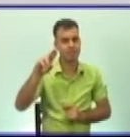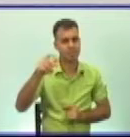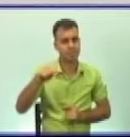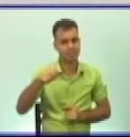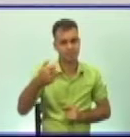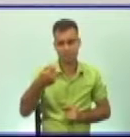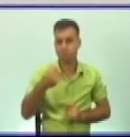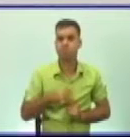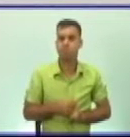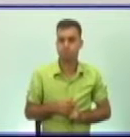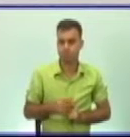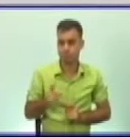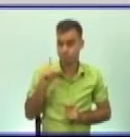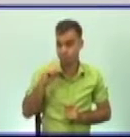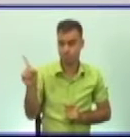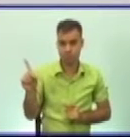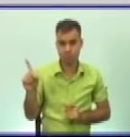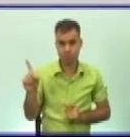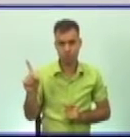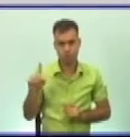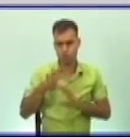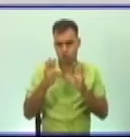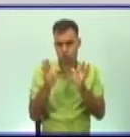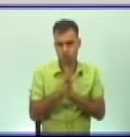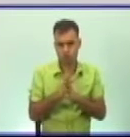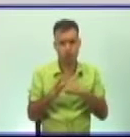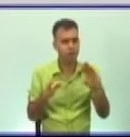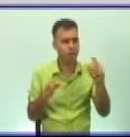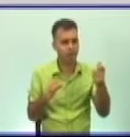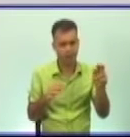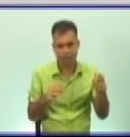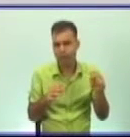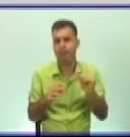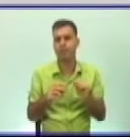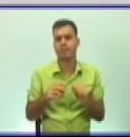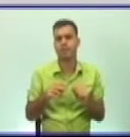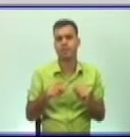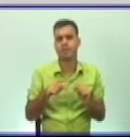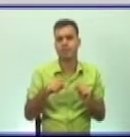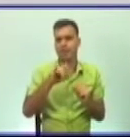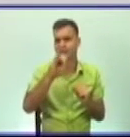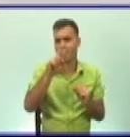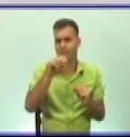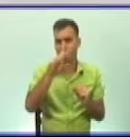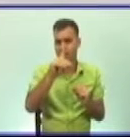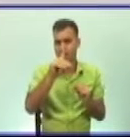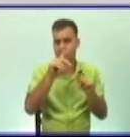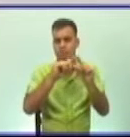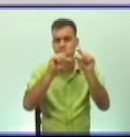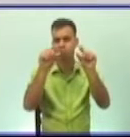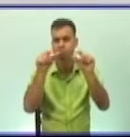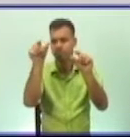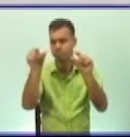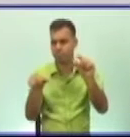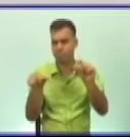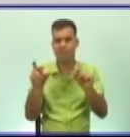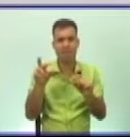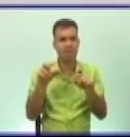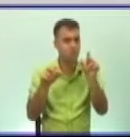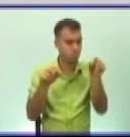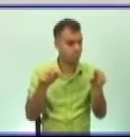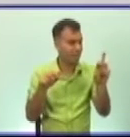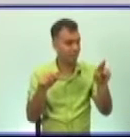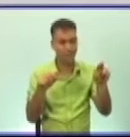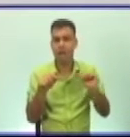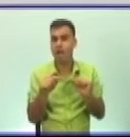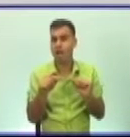que tiene todos los elementos conectados en serie, ¿verdad? Porque usted puede buscar otra literatura y tal vez los elementos pueden estar conectados en paralelo.